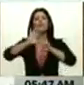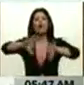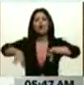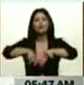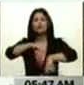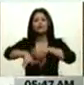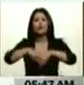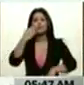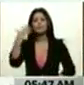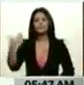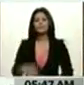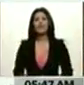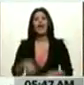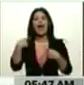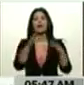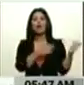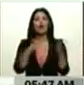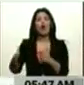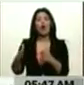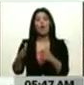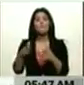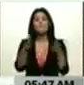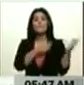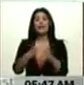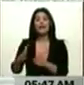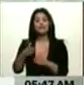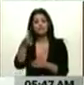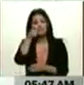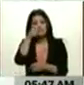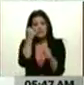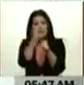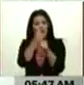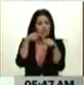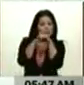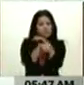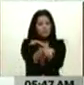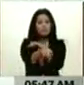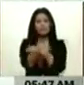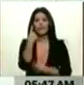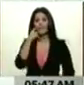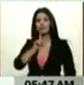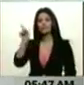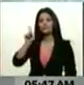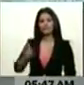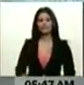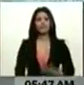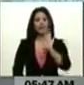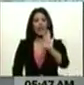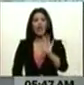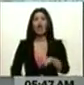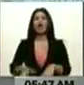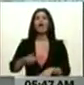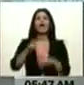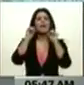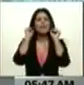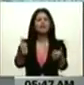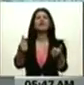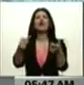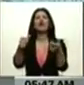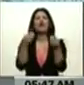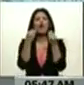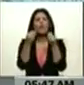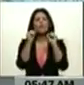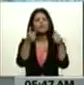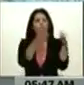¿no? Operación Gorgojo. Vean lo que es la acción de un gobierno. ¿A dónde comenzó la operación Gorgojo?